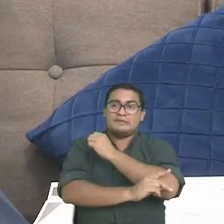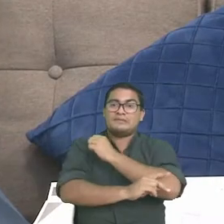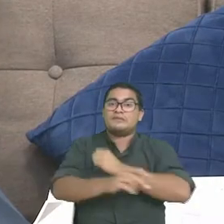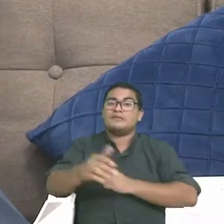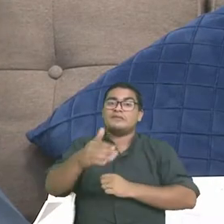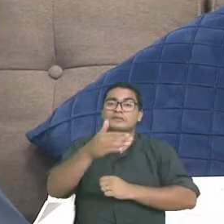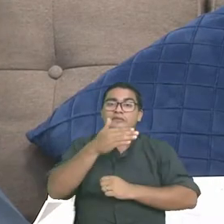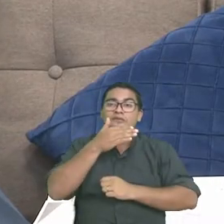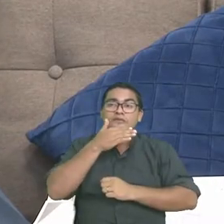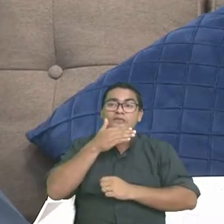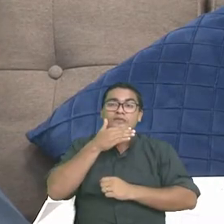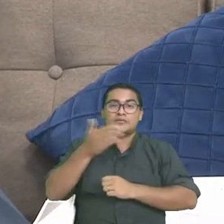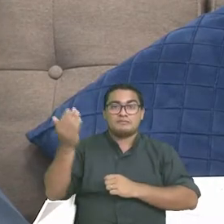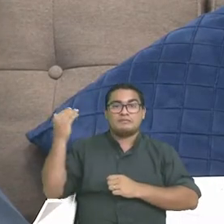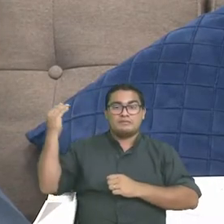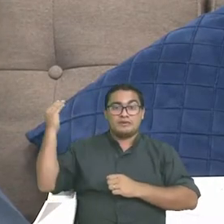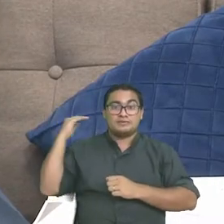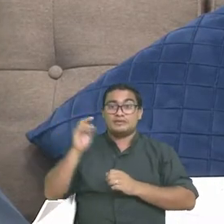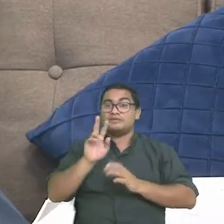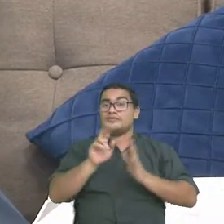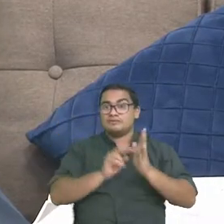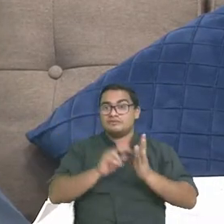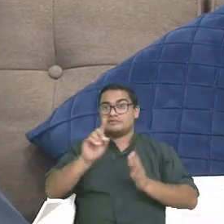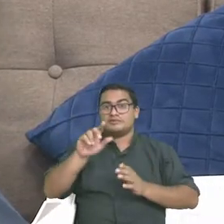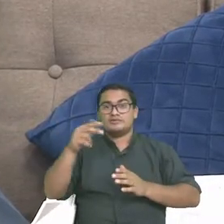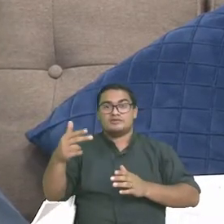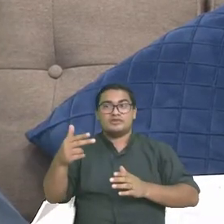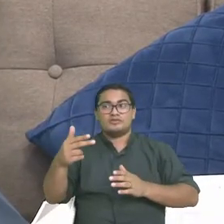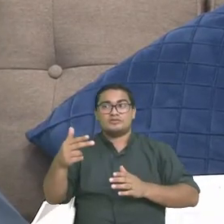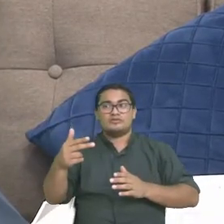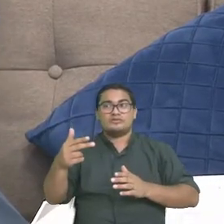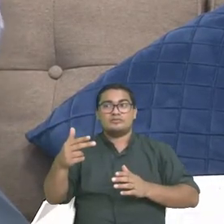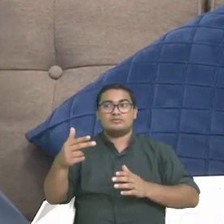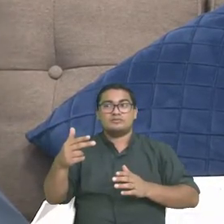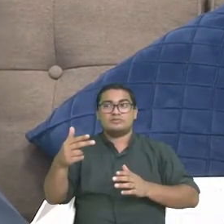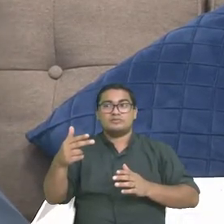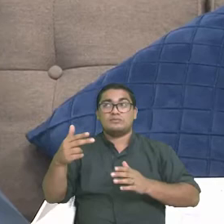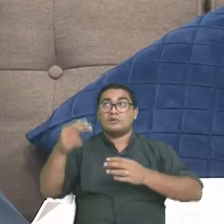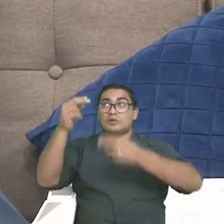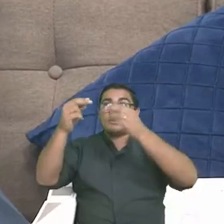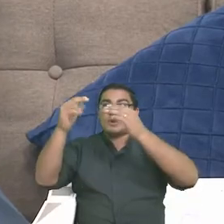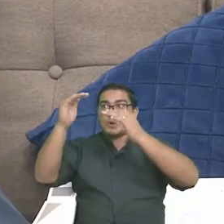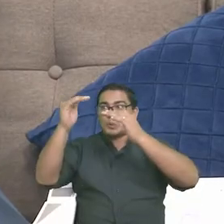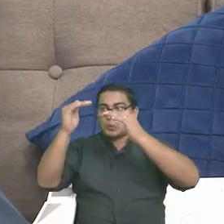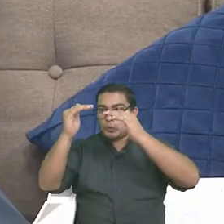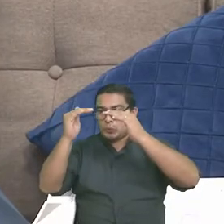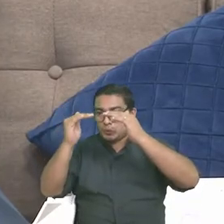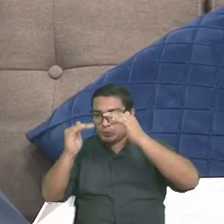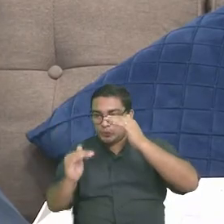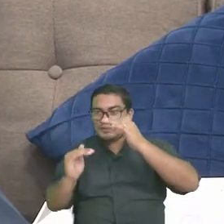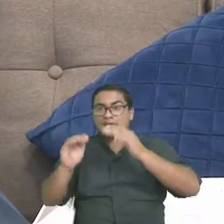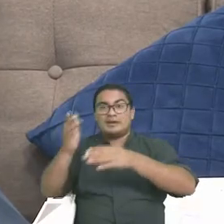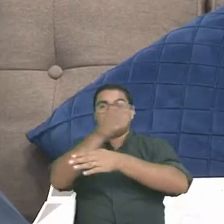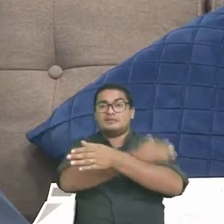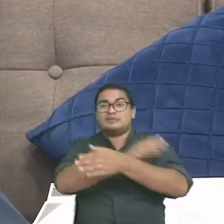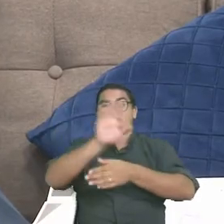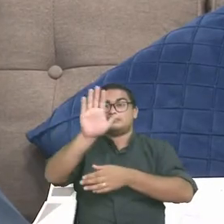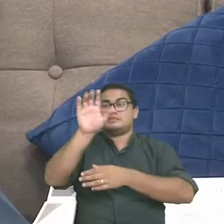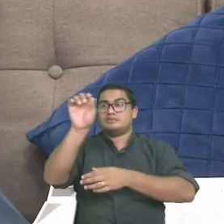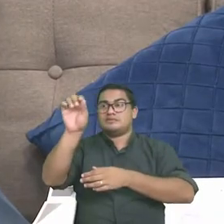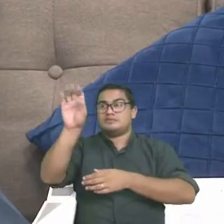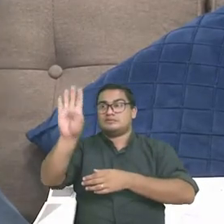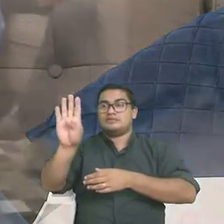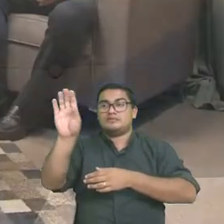padeció un golpe de Estado fallido que nos hizo descender nuestro crecimiento económico del 5.4 por